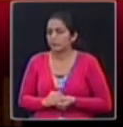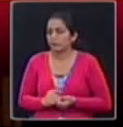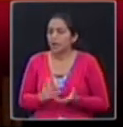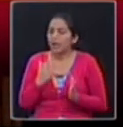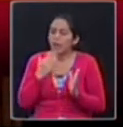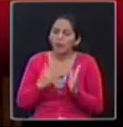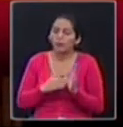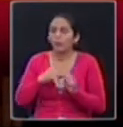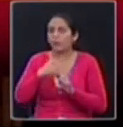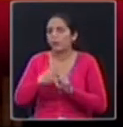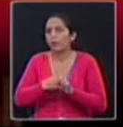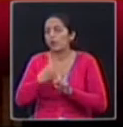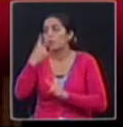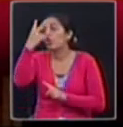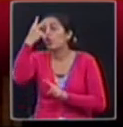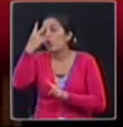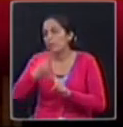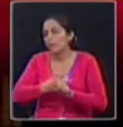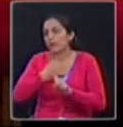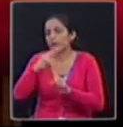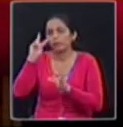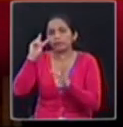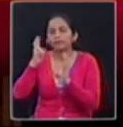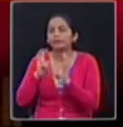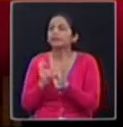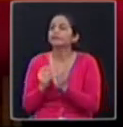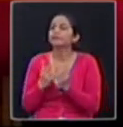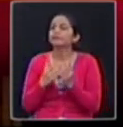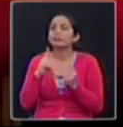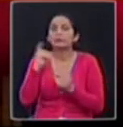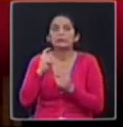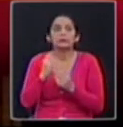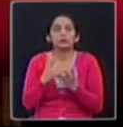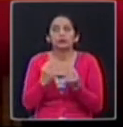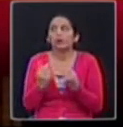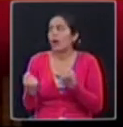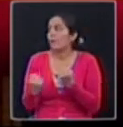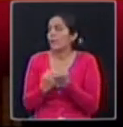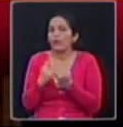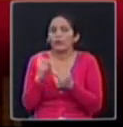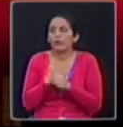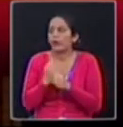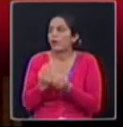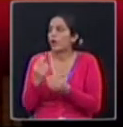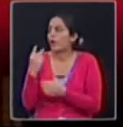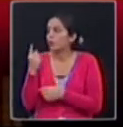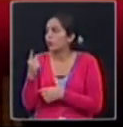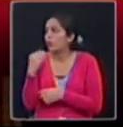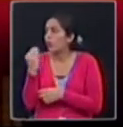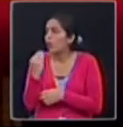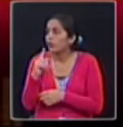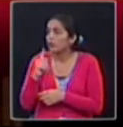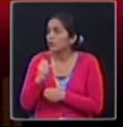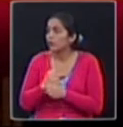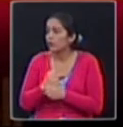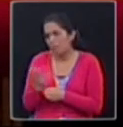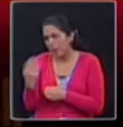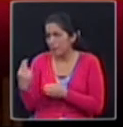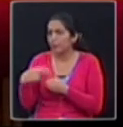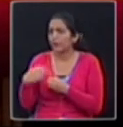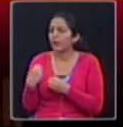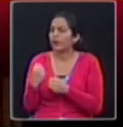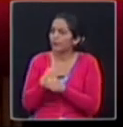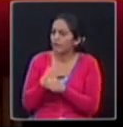En esos 2 meses tengo un joven, una persona que no tiene empleo, que puede estar ya teniendo un empleo, que puede ayudar a sus ingresos domésticos y que